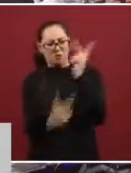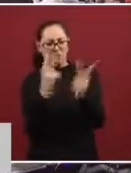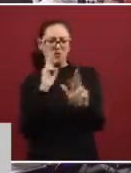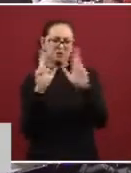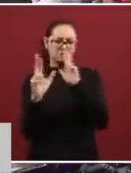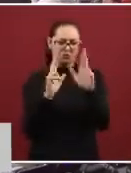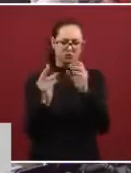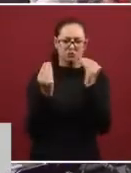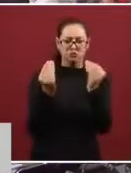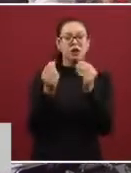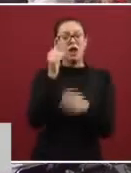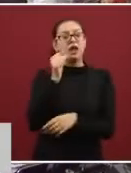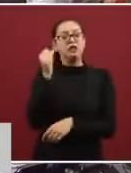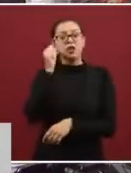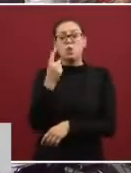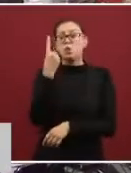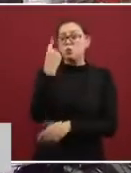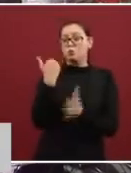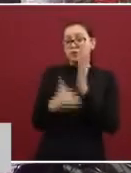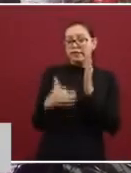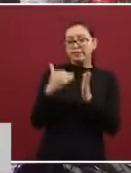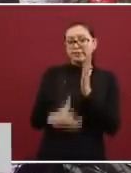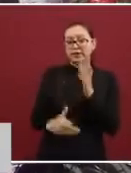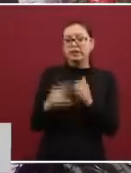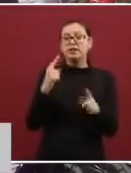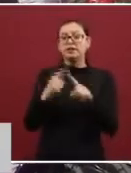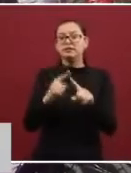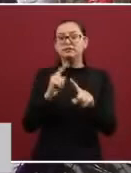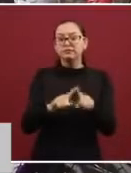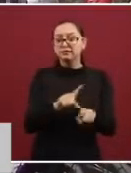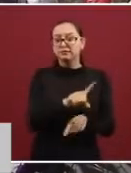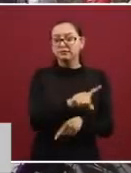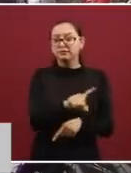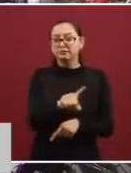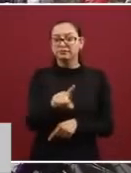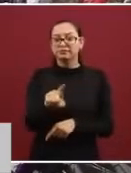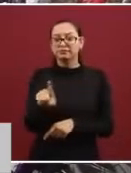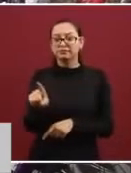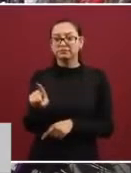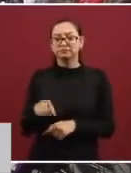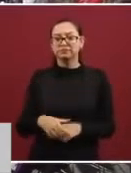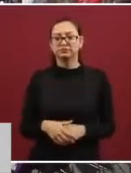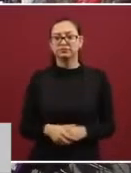Se trabaja para completar los censos de adultos mayores para los planes de bienestar.